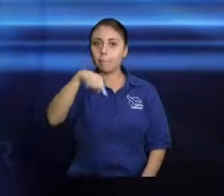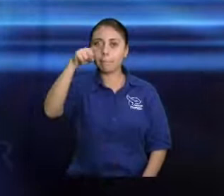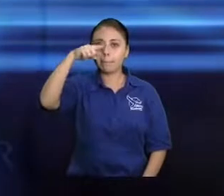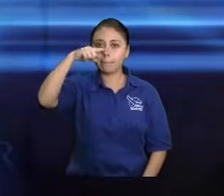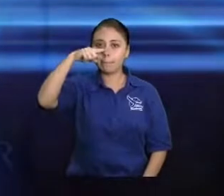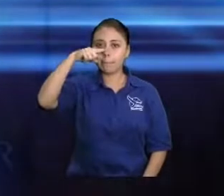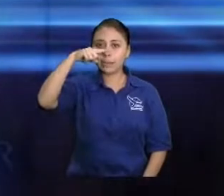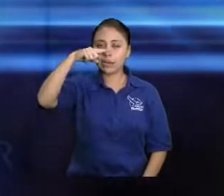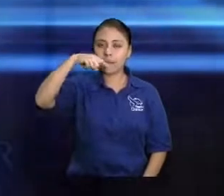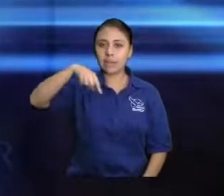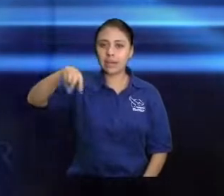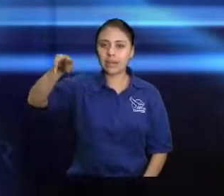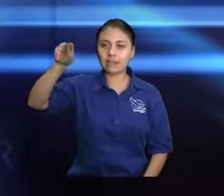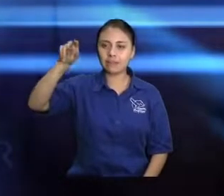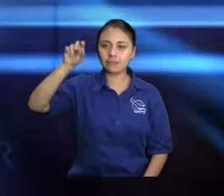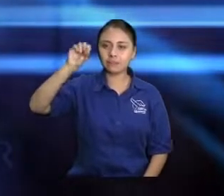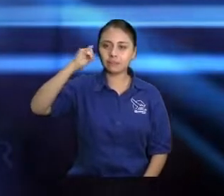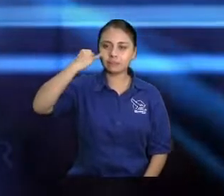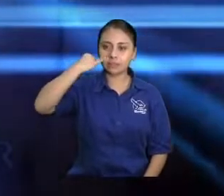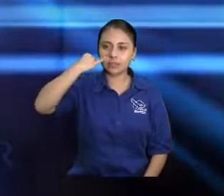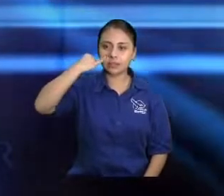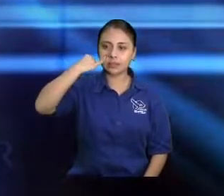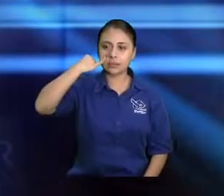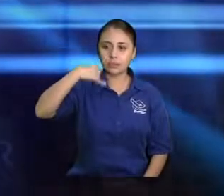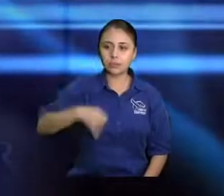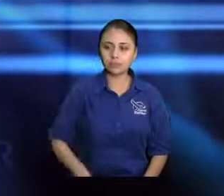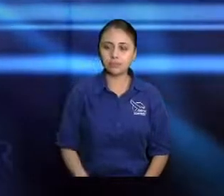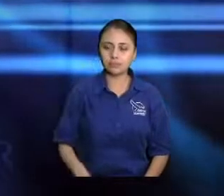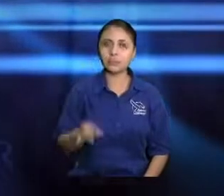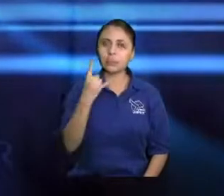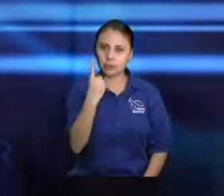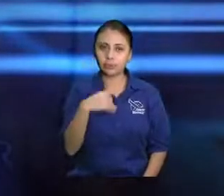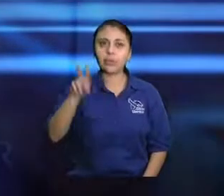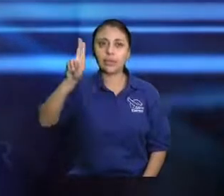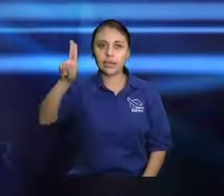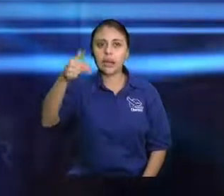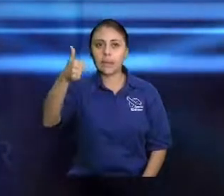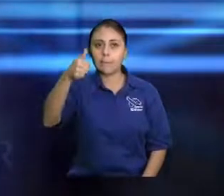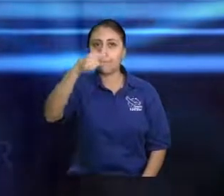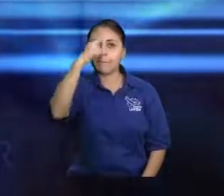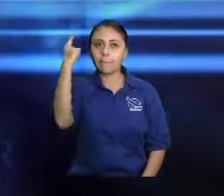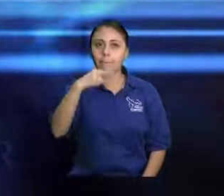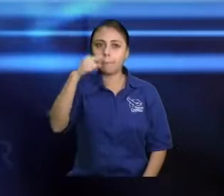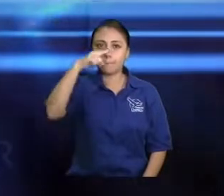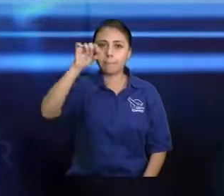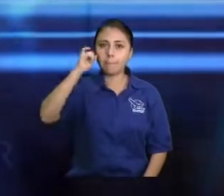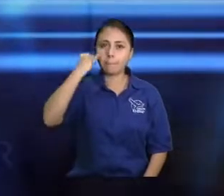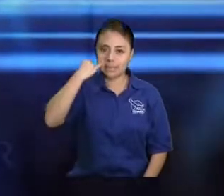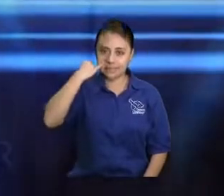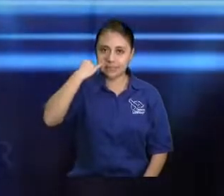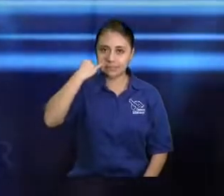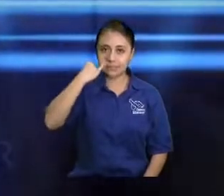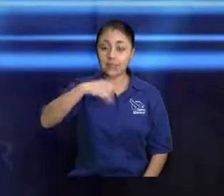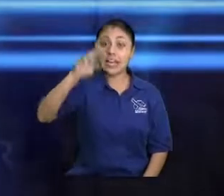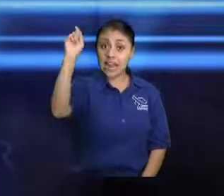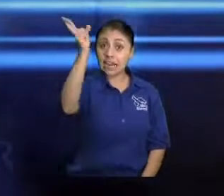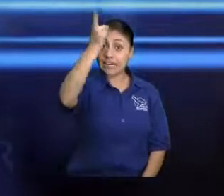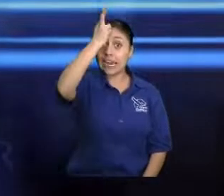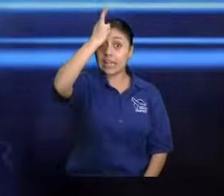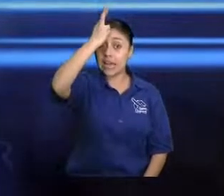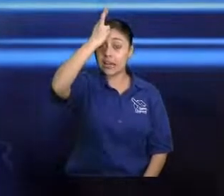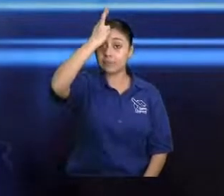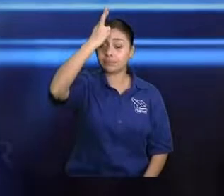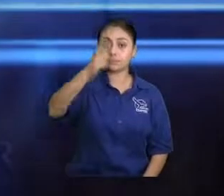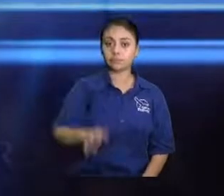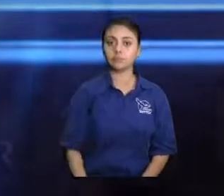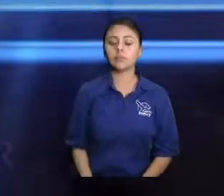pongo que el sol no te dé? Y se basó en eso. Y si no, miremos a Sansón, que mataba a